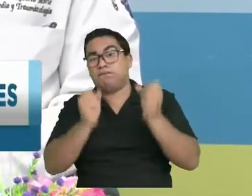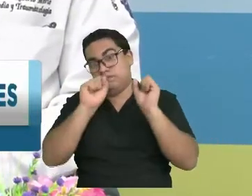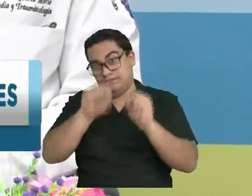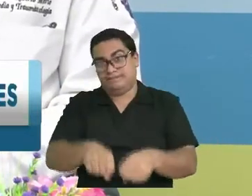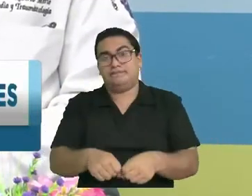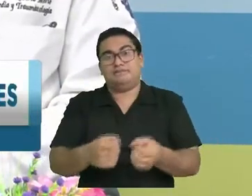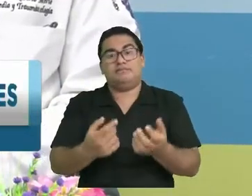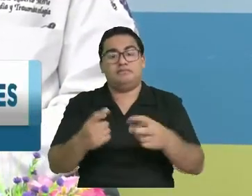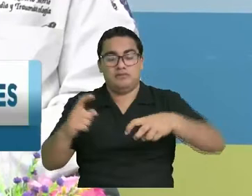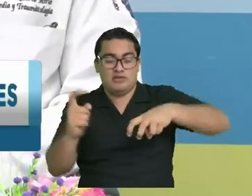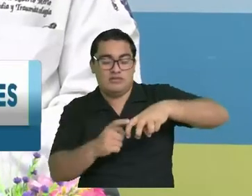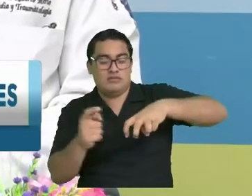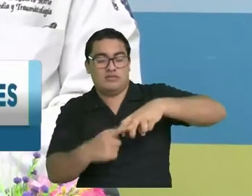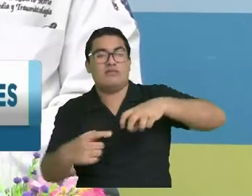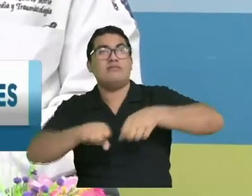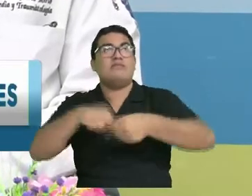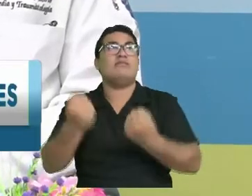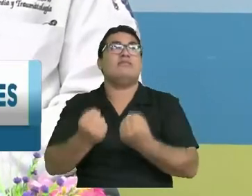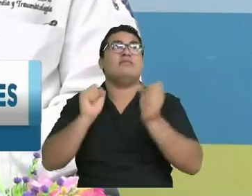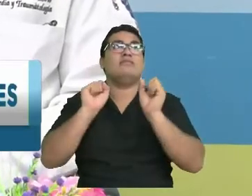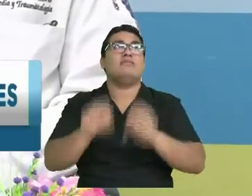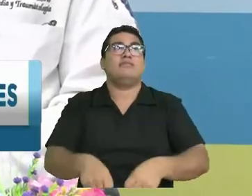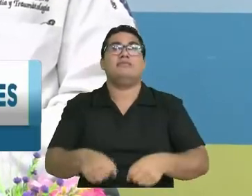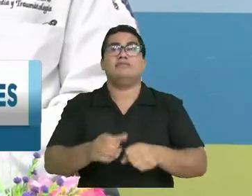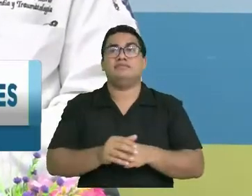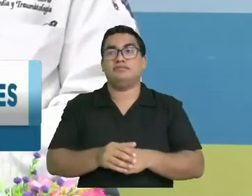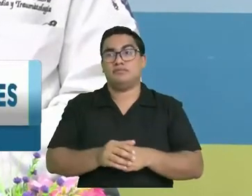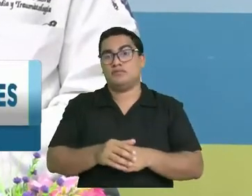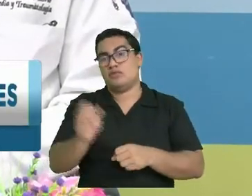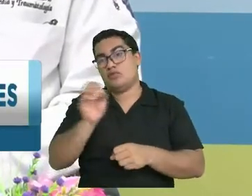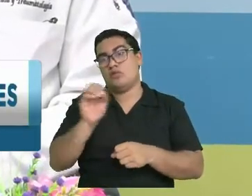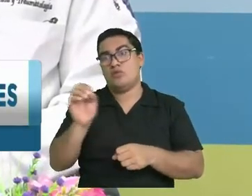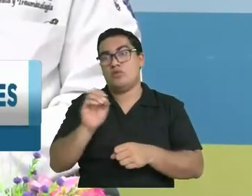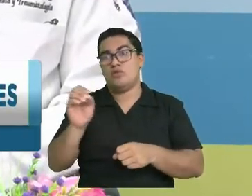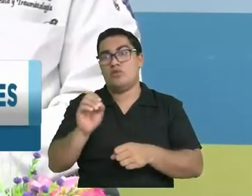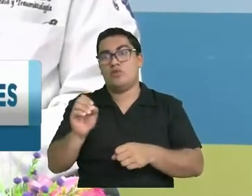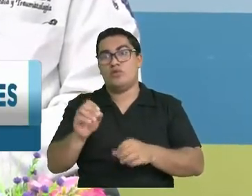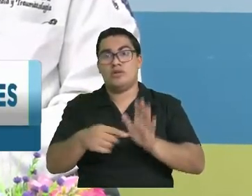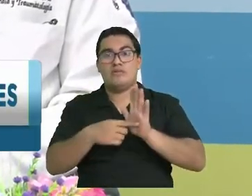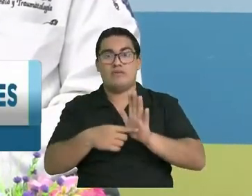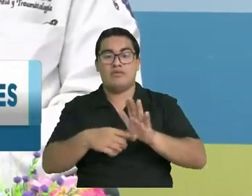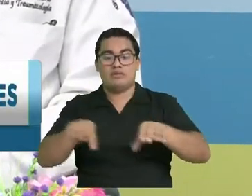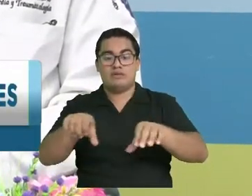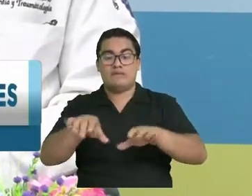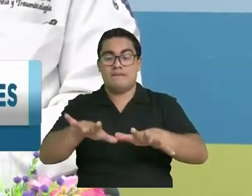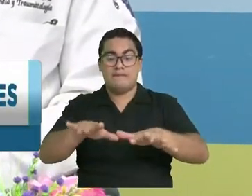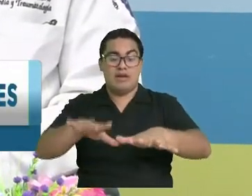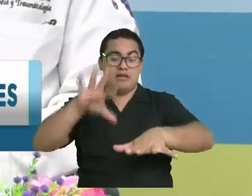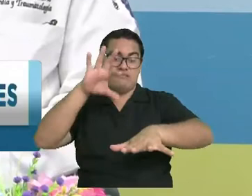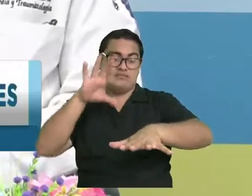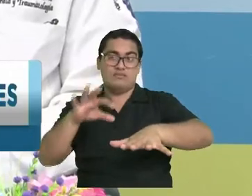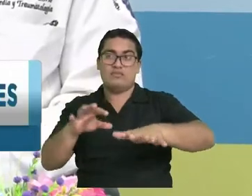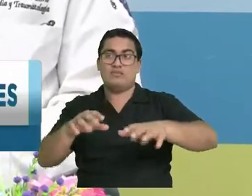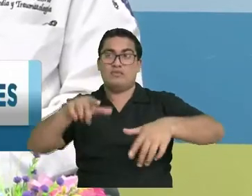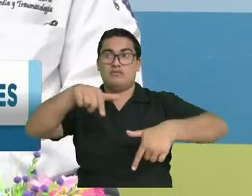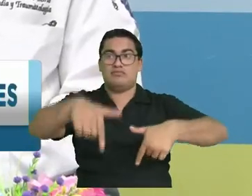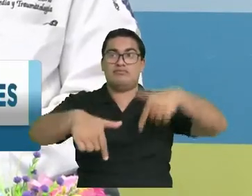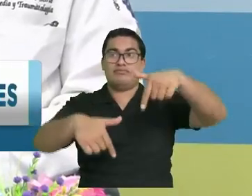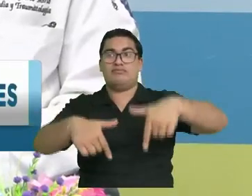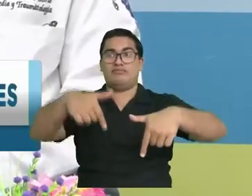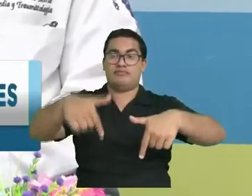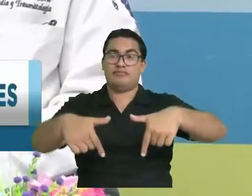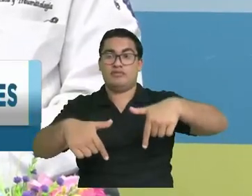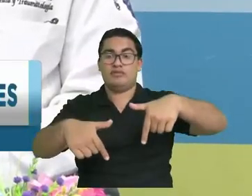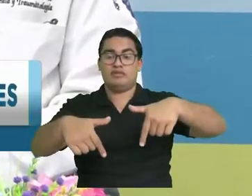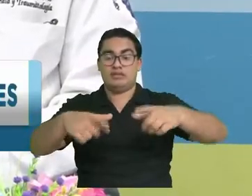una lesión de ligamentos, puede fracturarse. Uh-huh. E inclusive la tibia, si ese tacón se clava en un adoquín, como